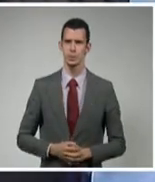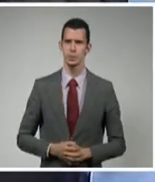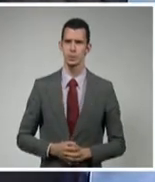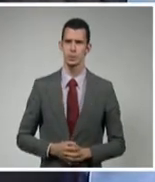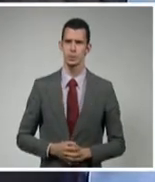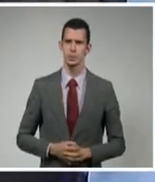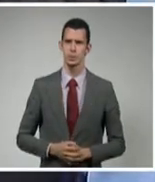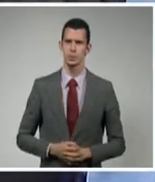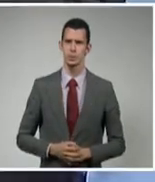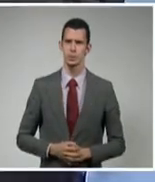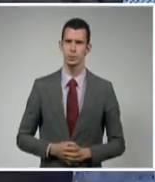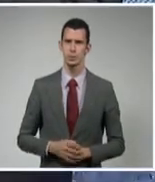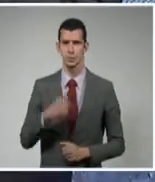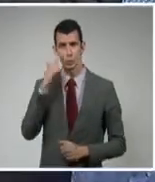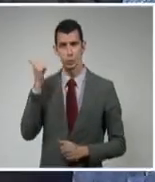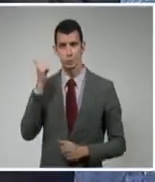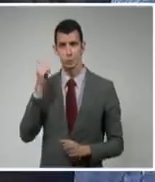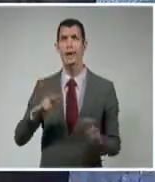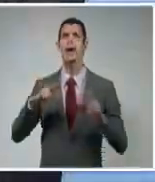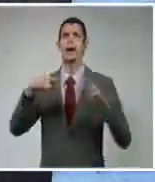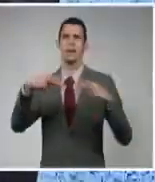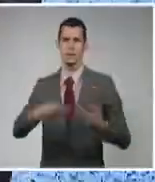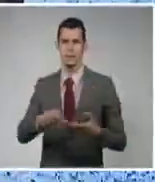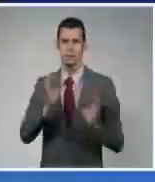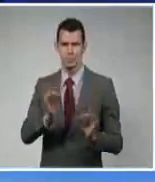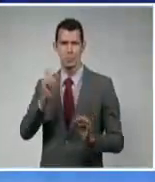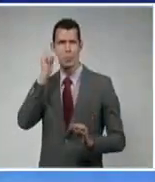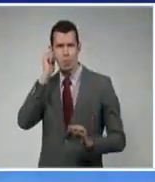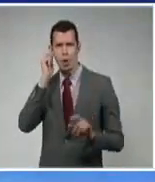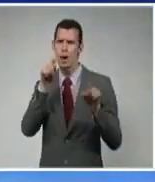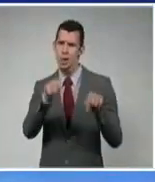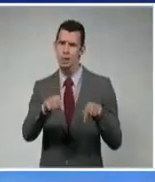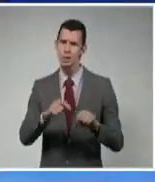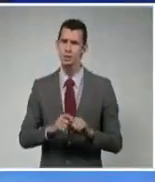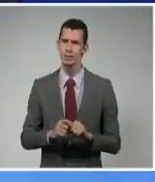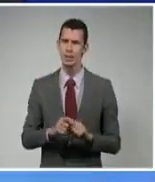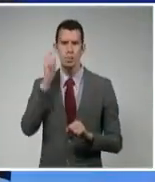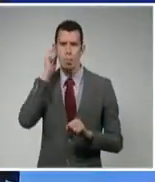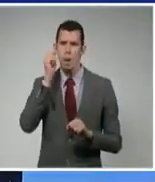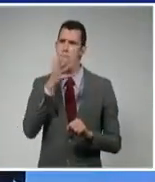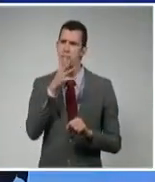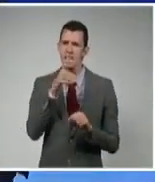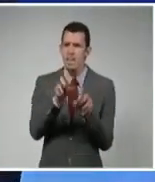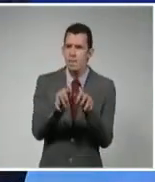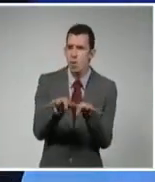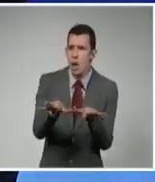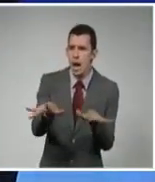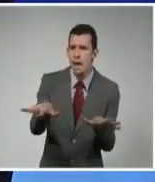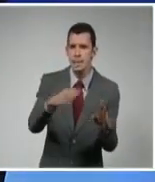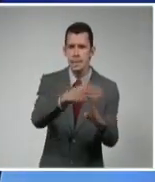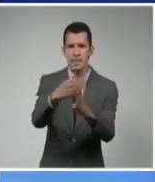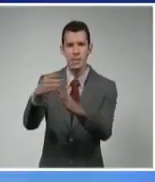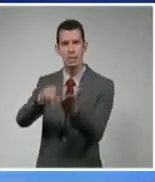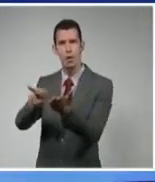Y vuelve ahora Yamila, pero tratando de influir ahora en Guantánamo. Después de esta denuncia